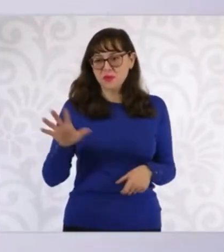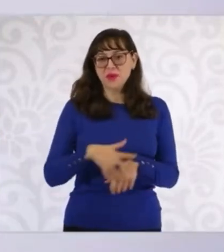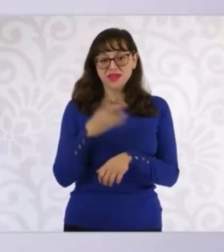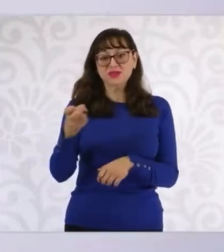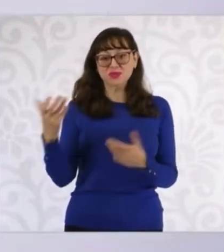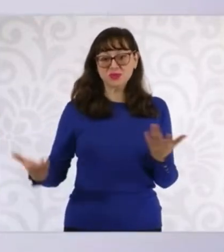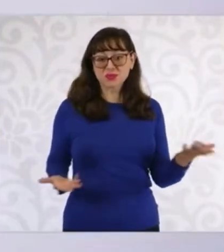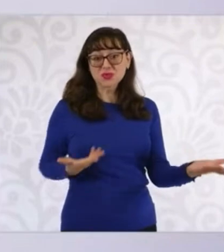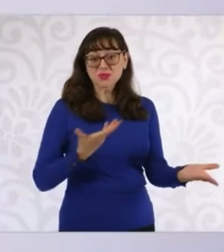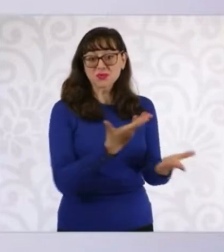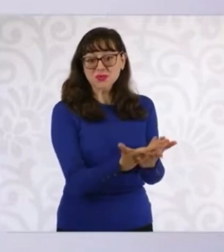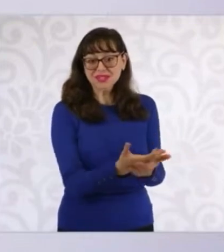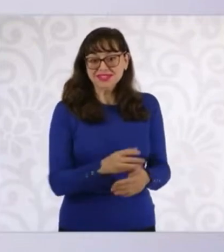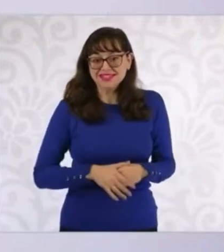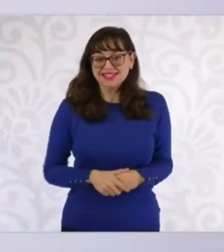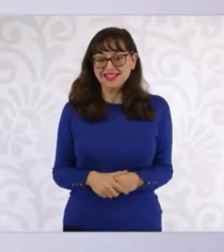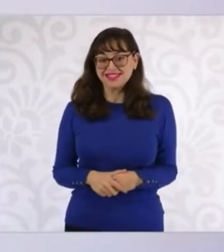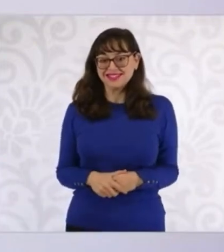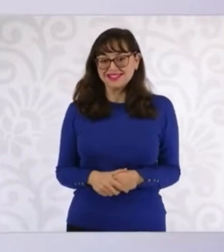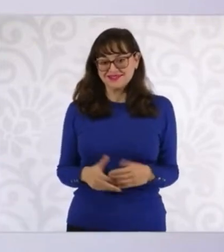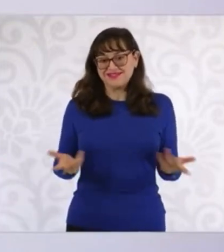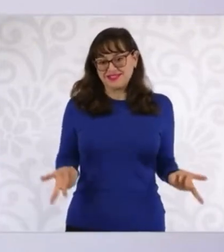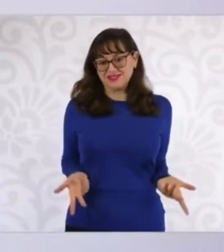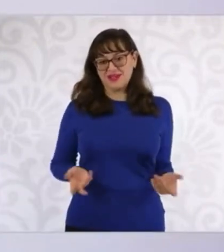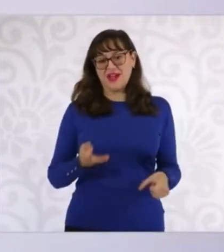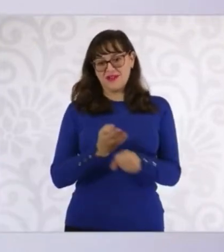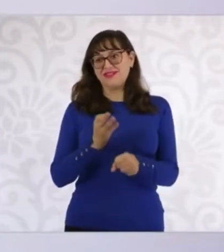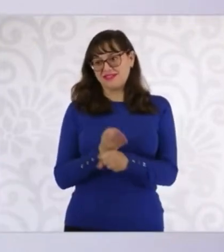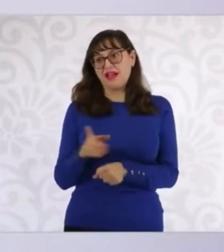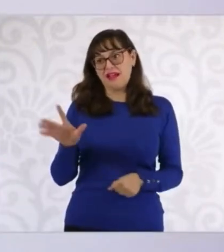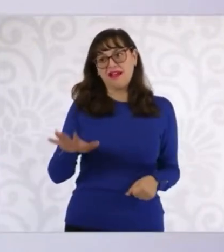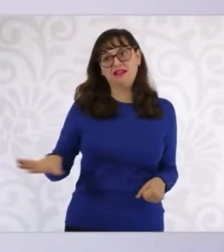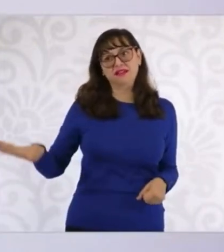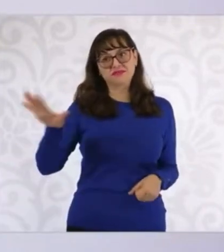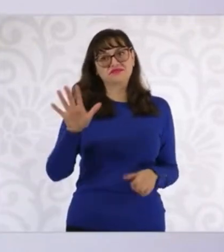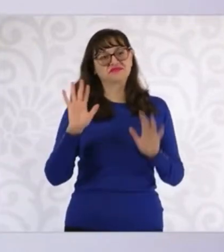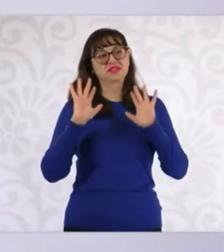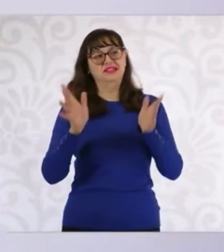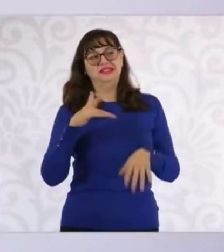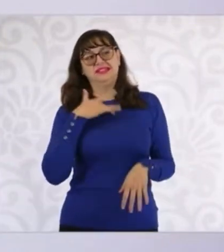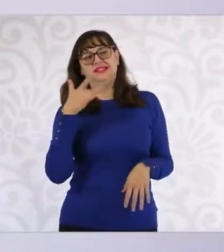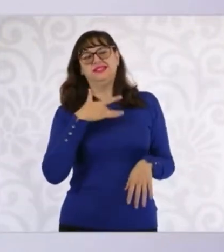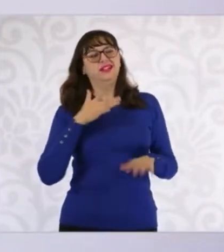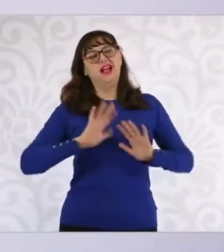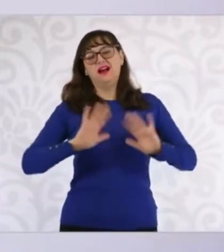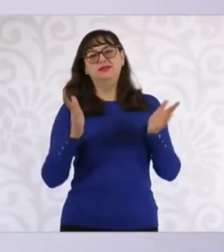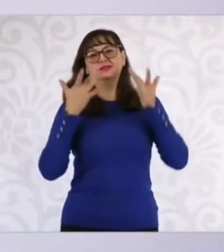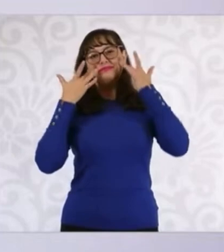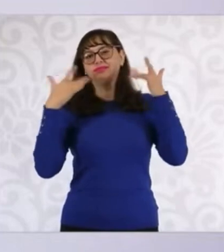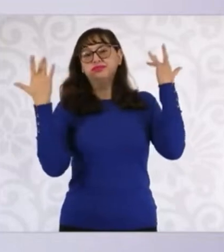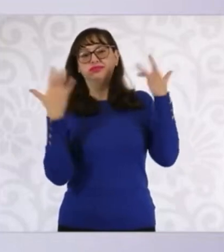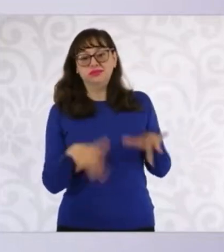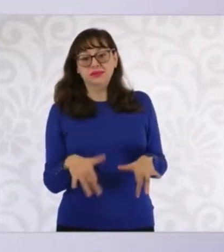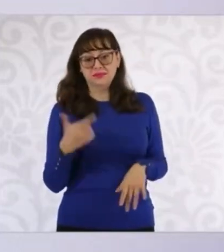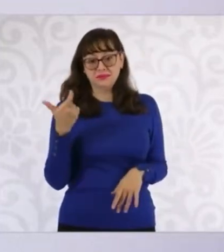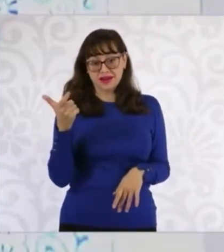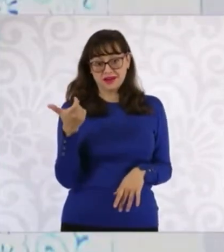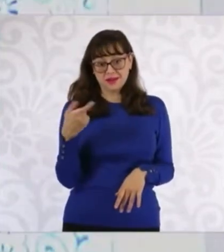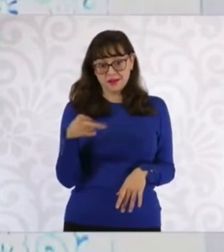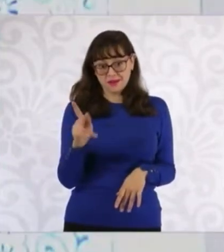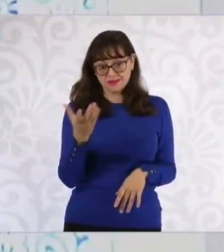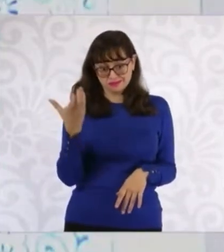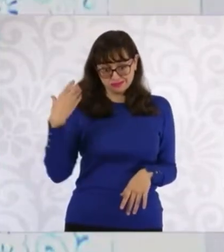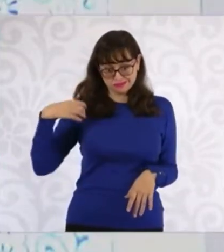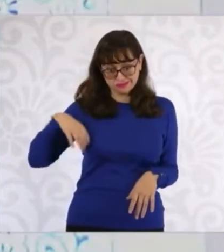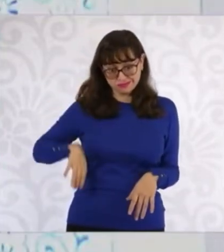Ese es el marco en el que se está dando la renuncia de las ministras y los ministros, pero no nos